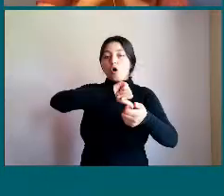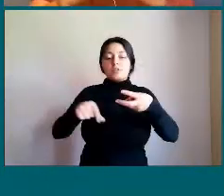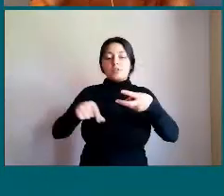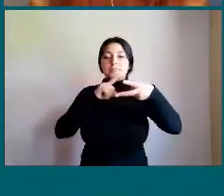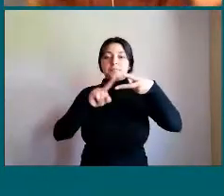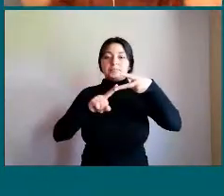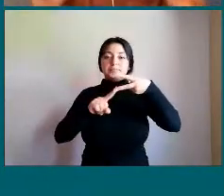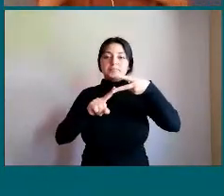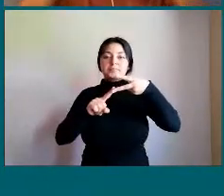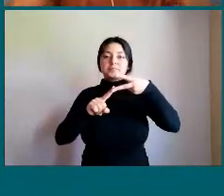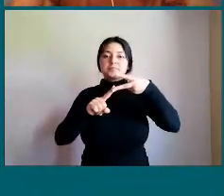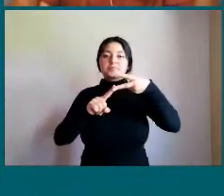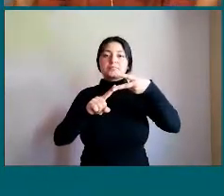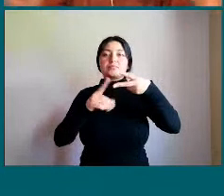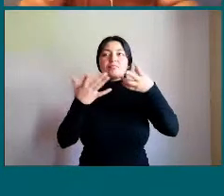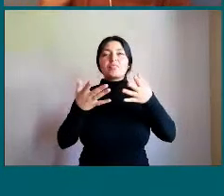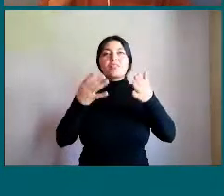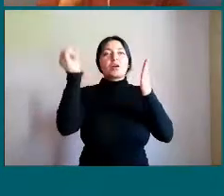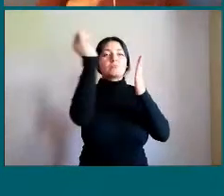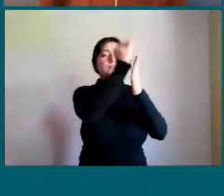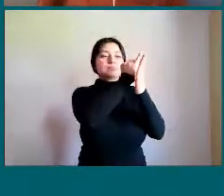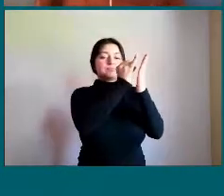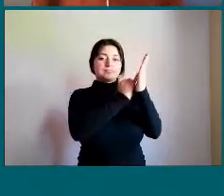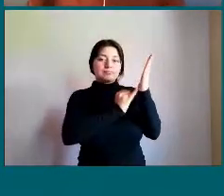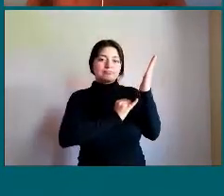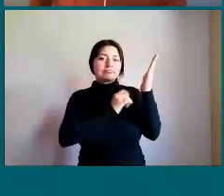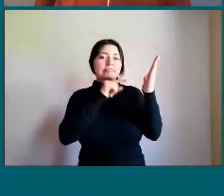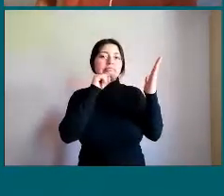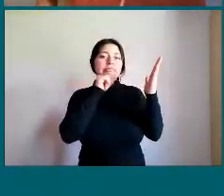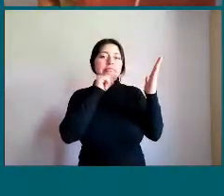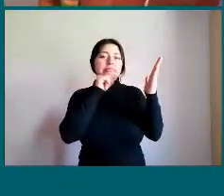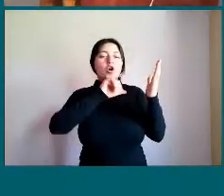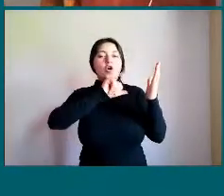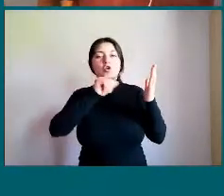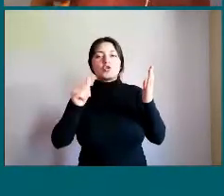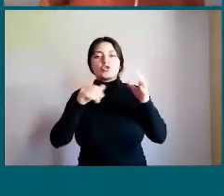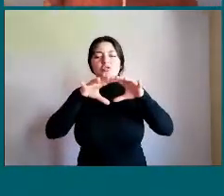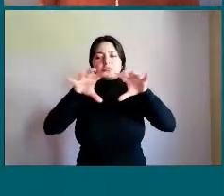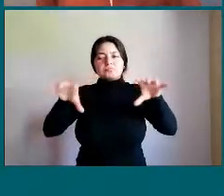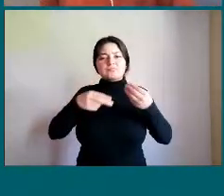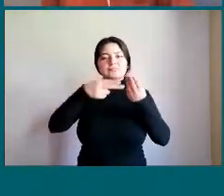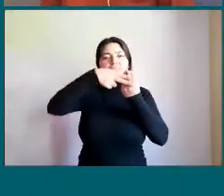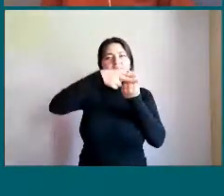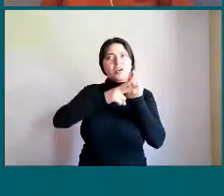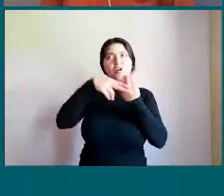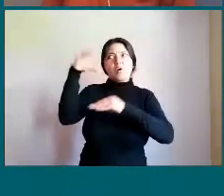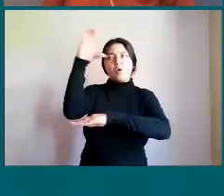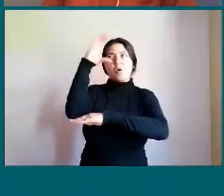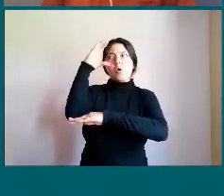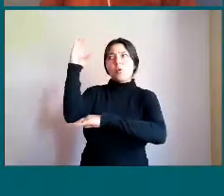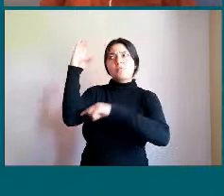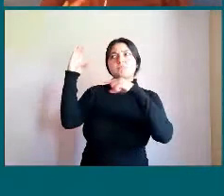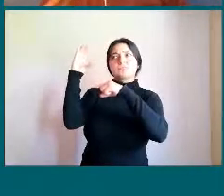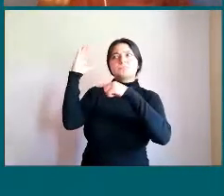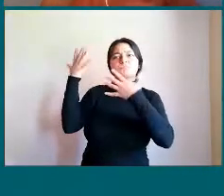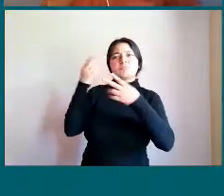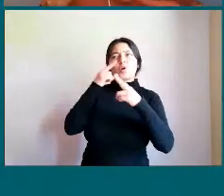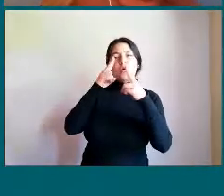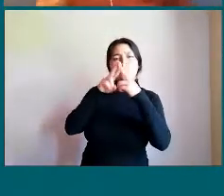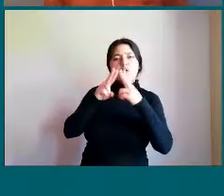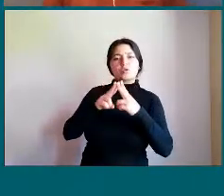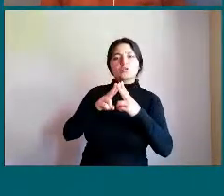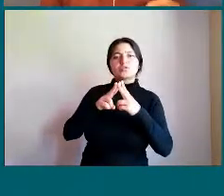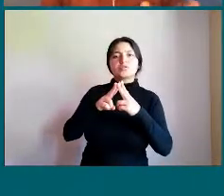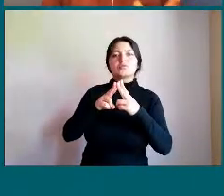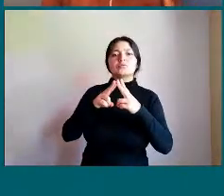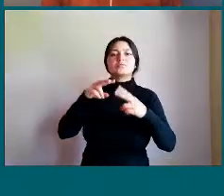a permitir hacer muros a nivel de votación. Y luego una herramienta muy chula, que no sé si en Colombia la estáis utilizando, os ha llegado, la conocéis, que es